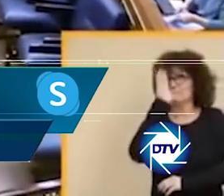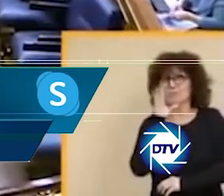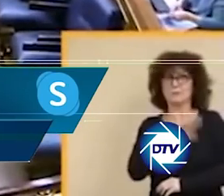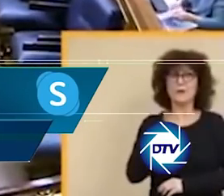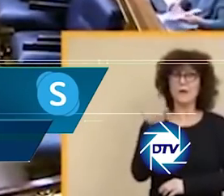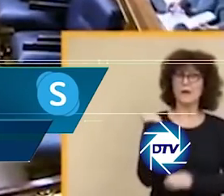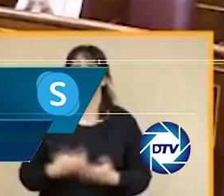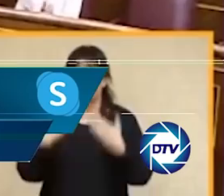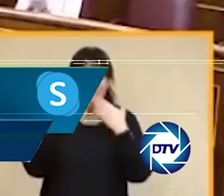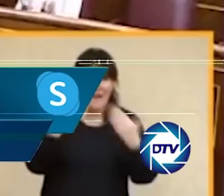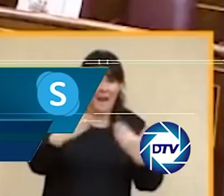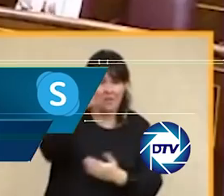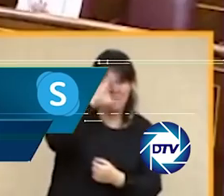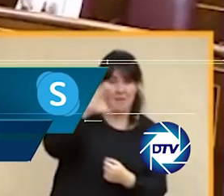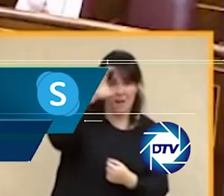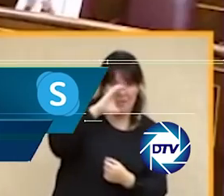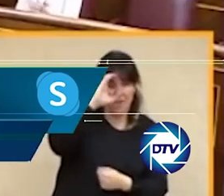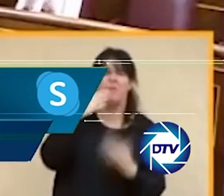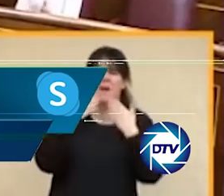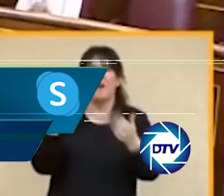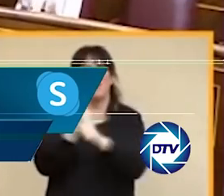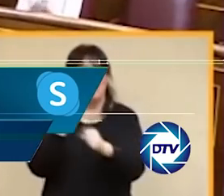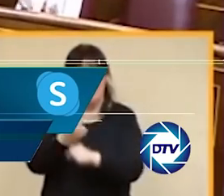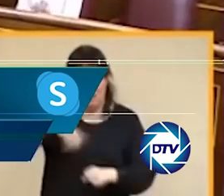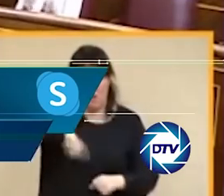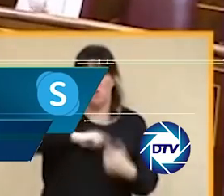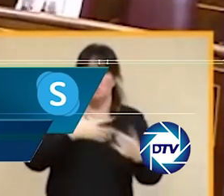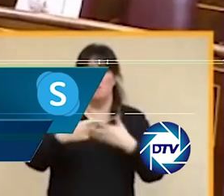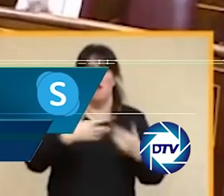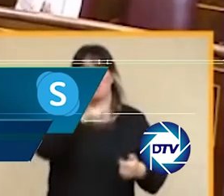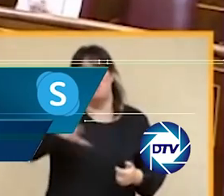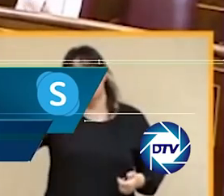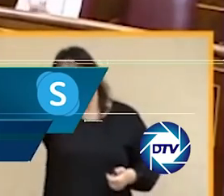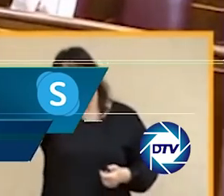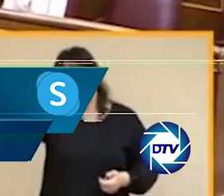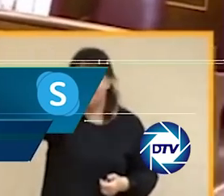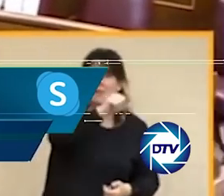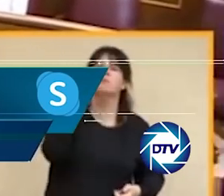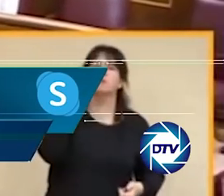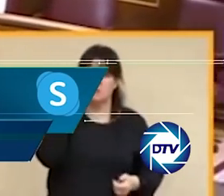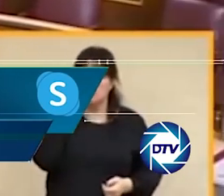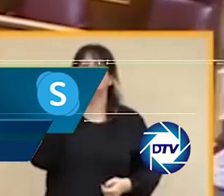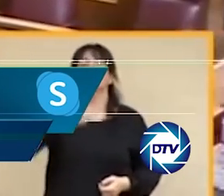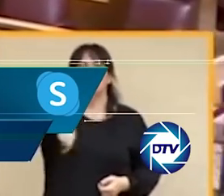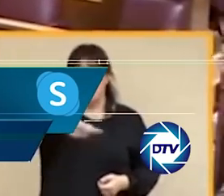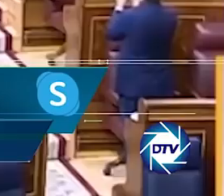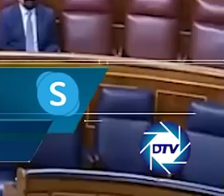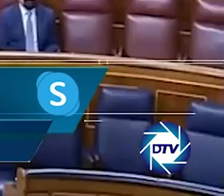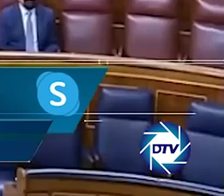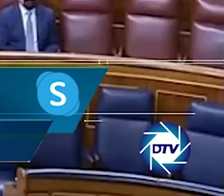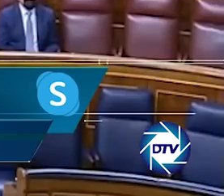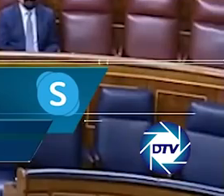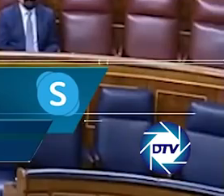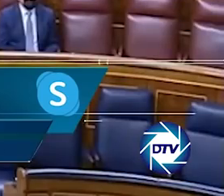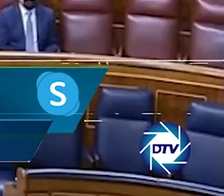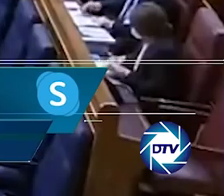en un despacho, saliendo por la puerta del suyo y entrando en este despacho para negociar, venga, si yo no me levanto, si yo no te retiro el apoyo y te dejo a ti